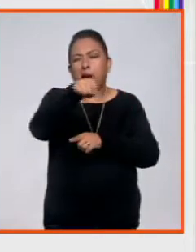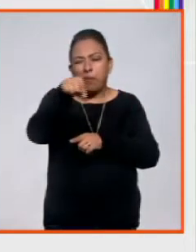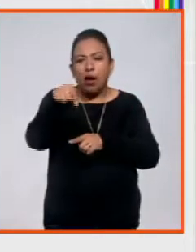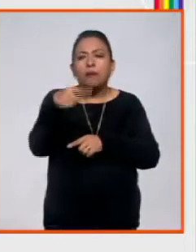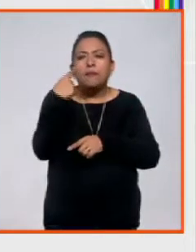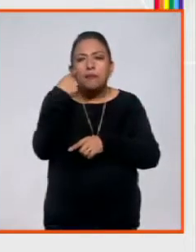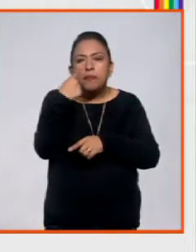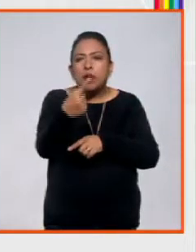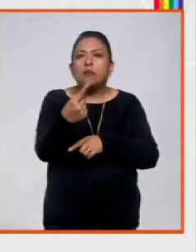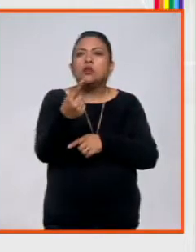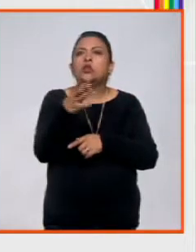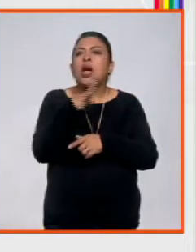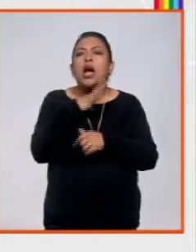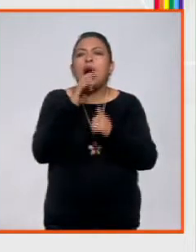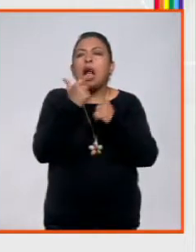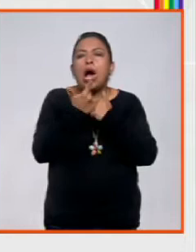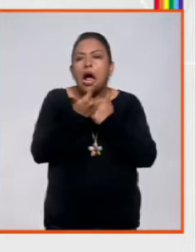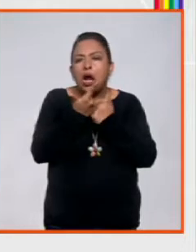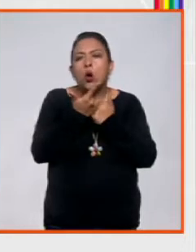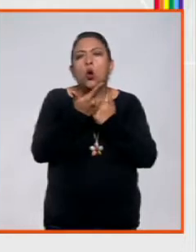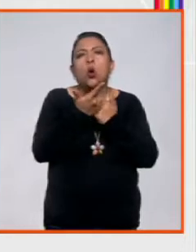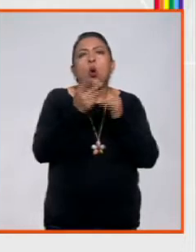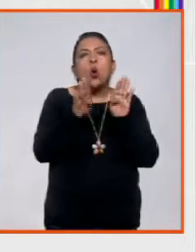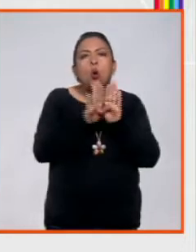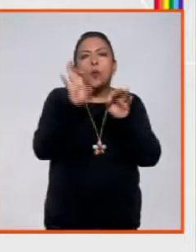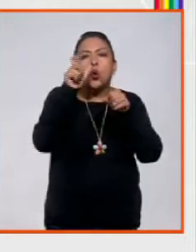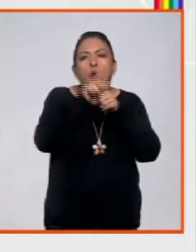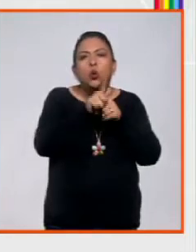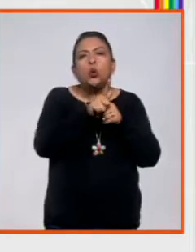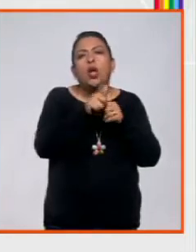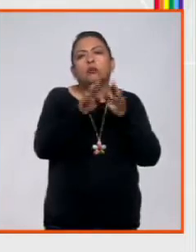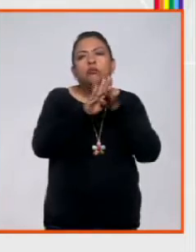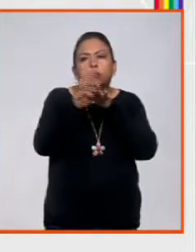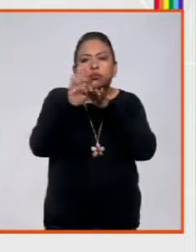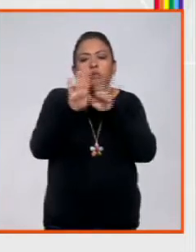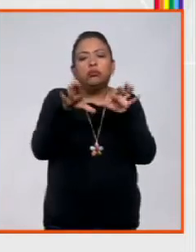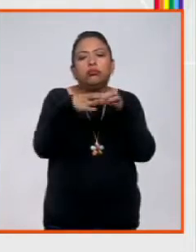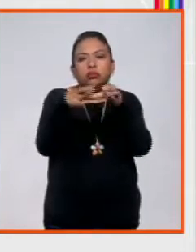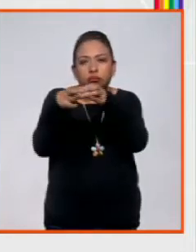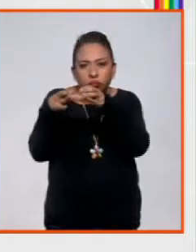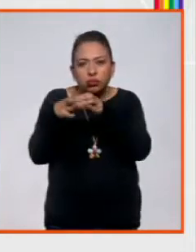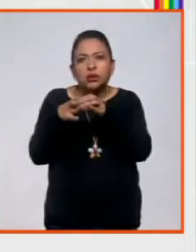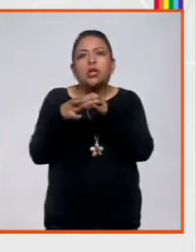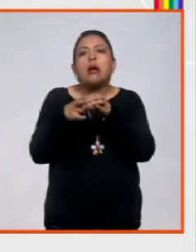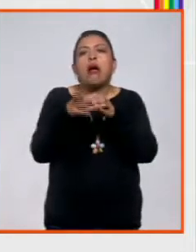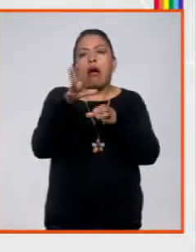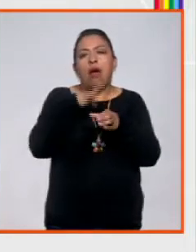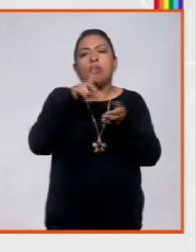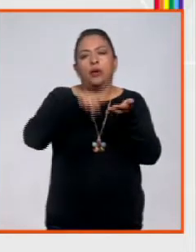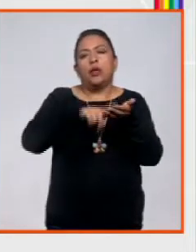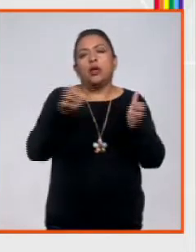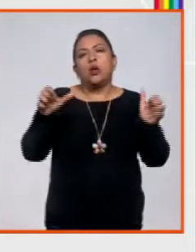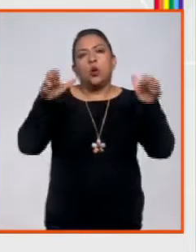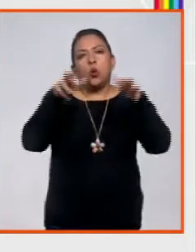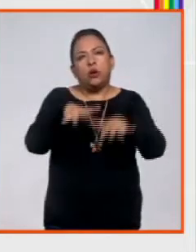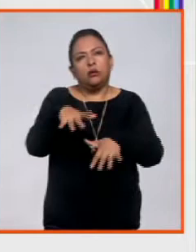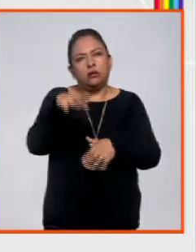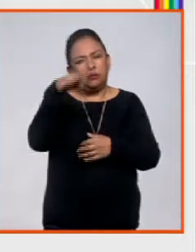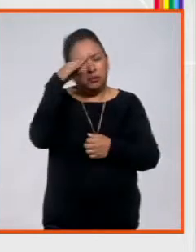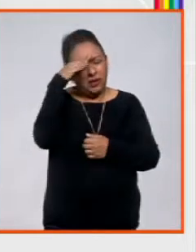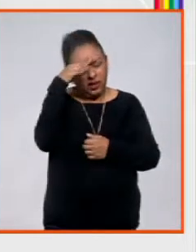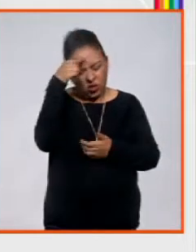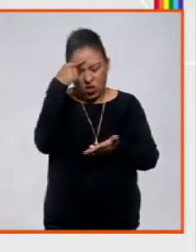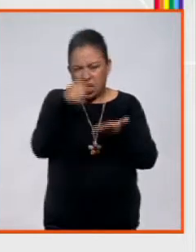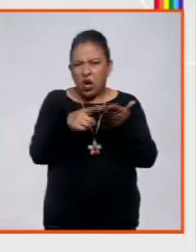habido un movimiento o un flujo de diferentes culturas es donde han celebrado regularmente este tipo de encuentros me parece que